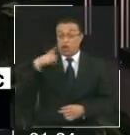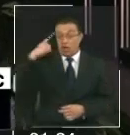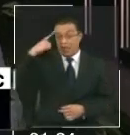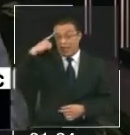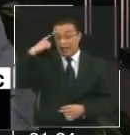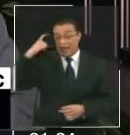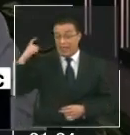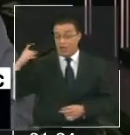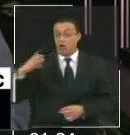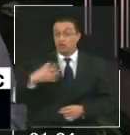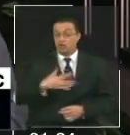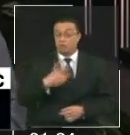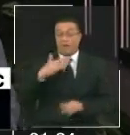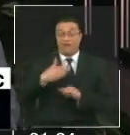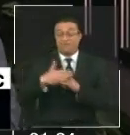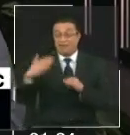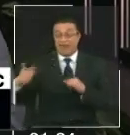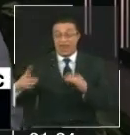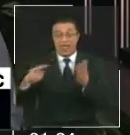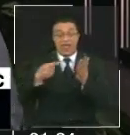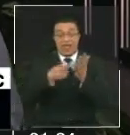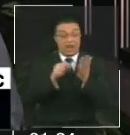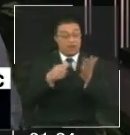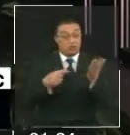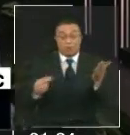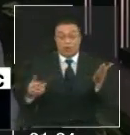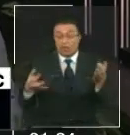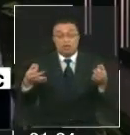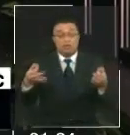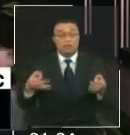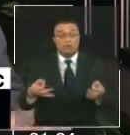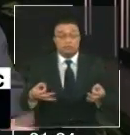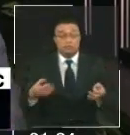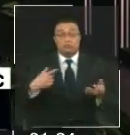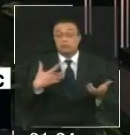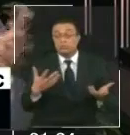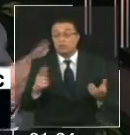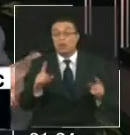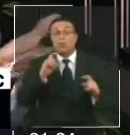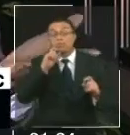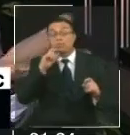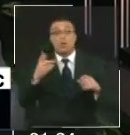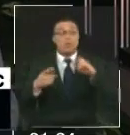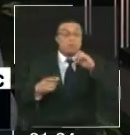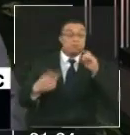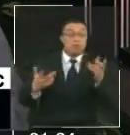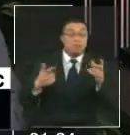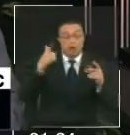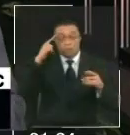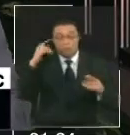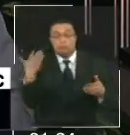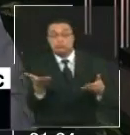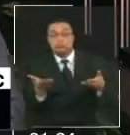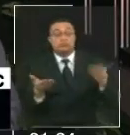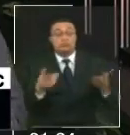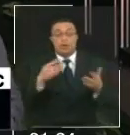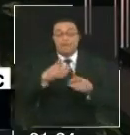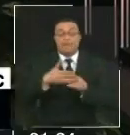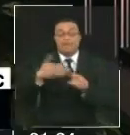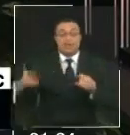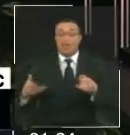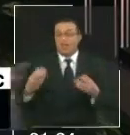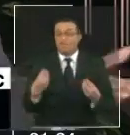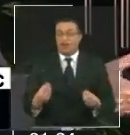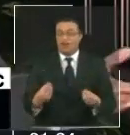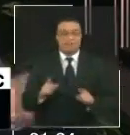perdón si lo reitero, es que al final el resultado de la reforma laboral, sea de quien sea la postura, no estoy seguro, creo que el resultado final no es